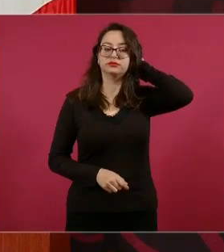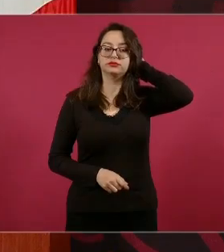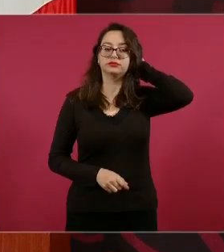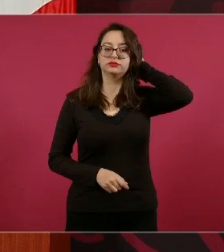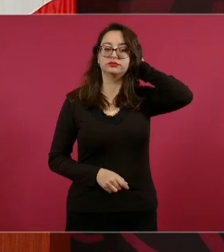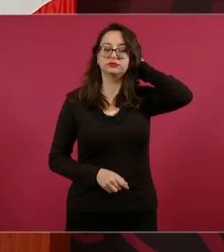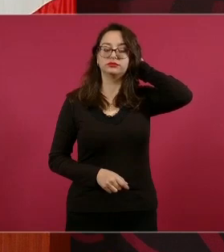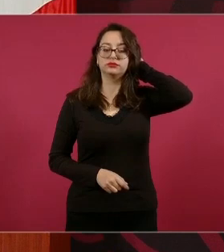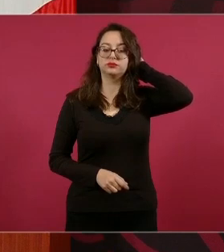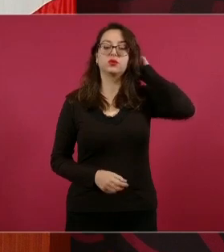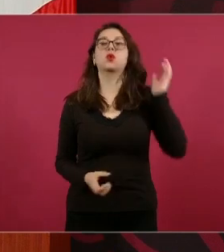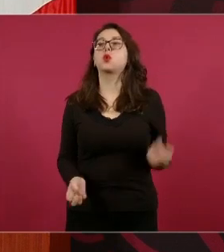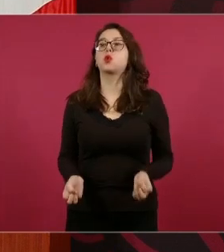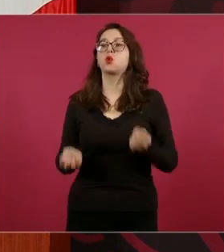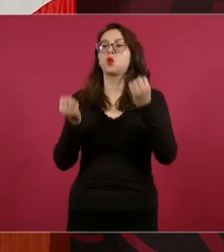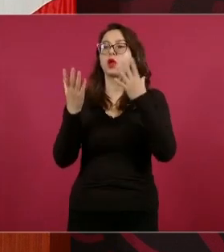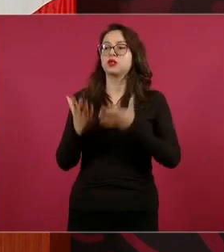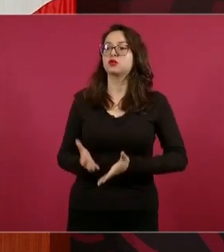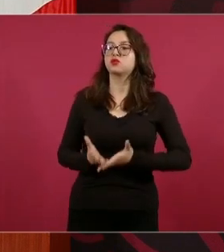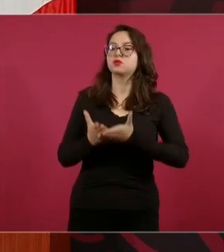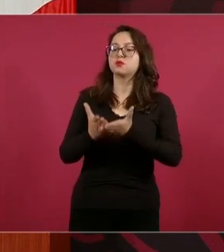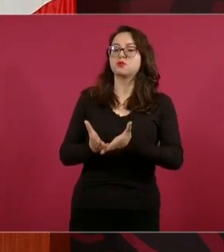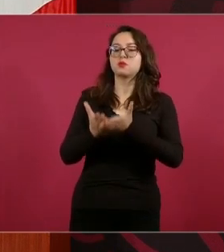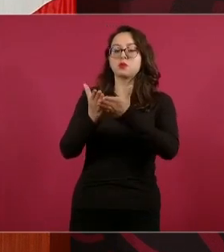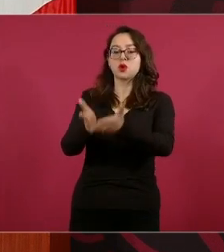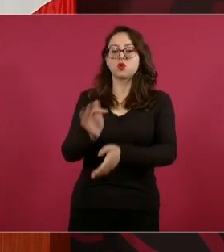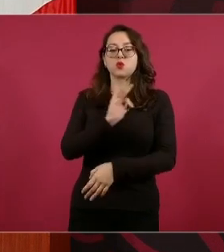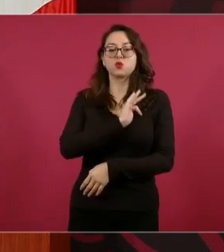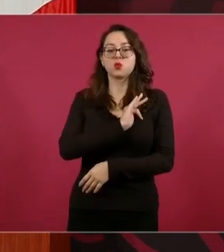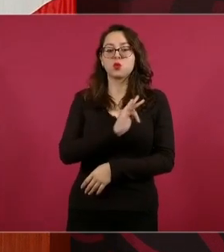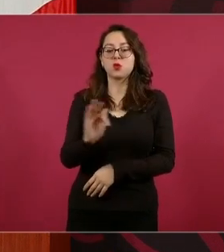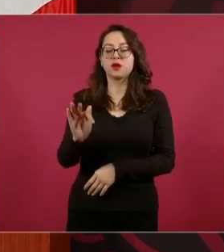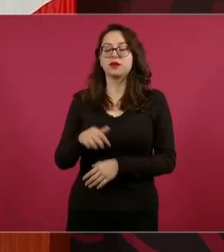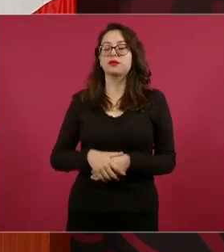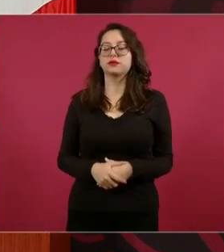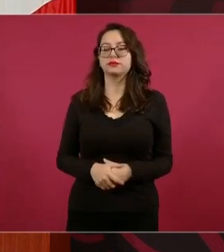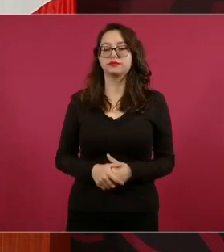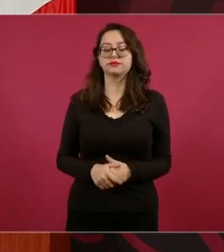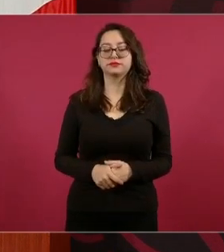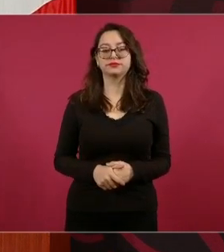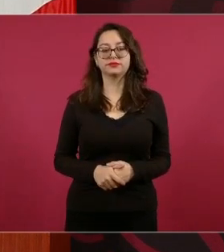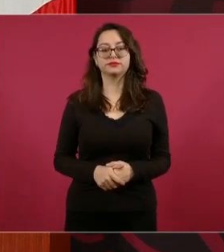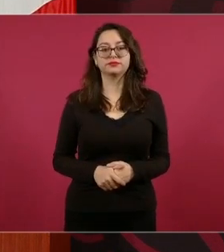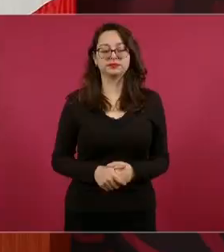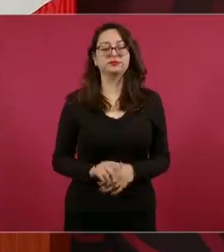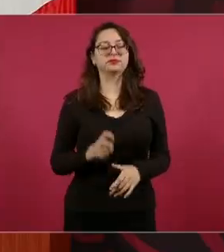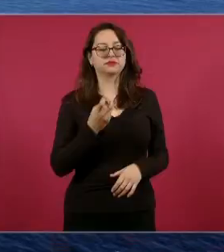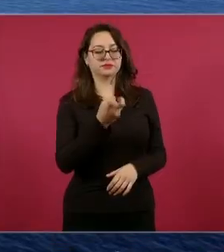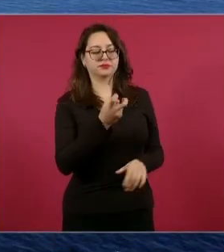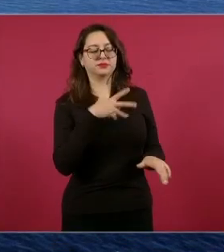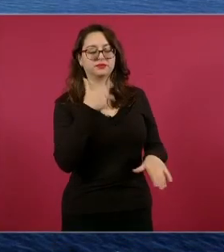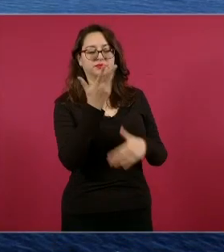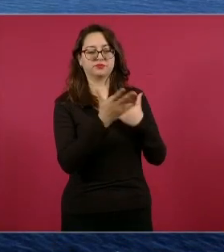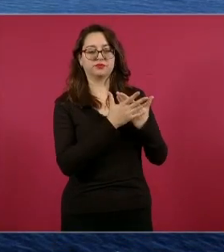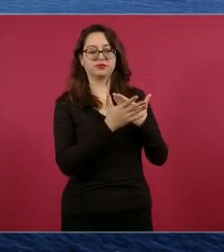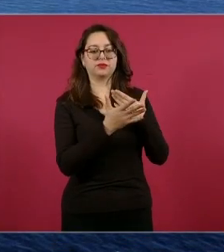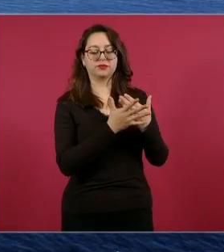¿Qué capacidad va a tener, presidente? Pues todo esto lo vamos a informar. Es